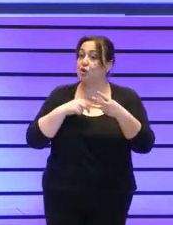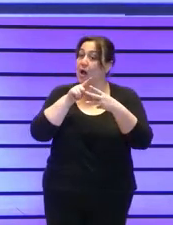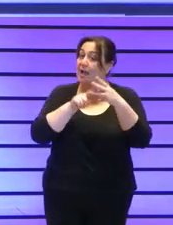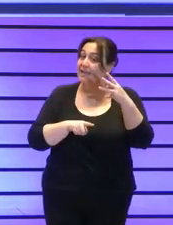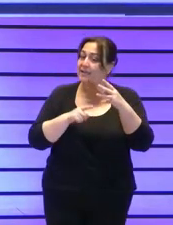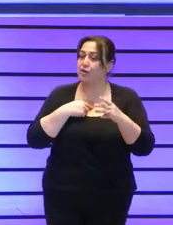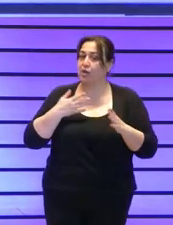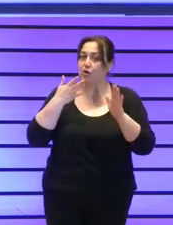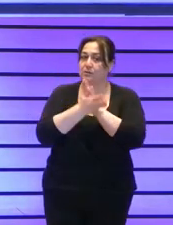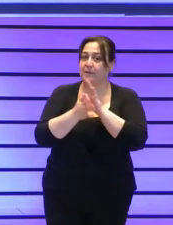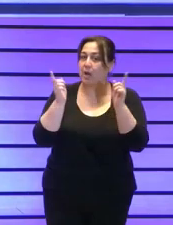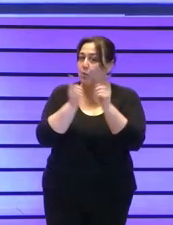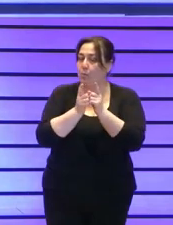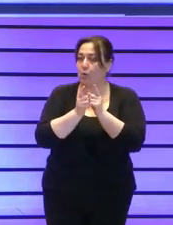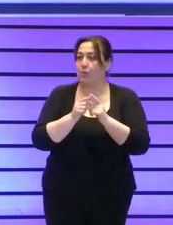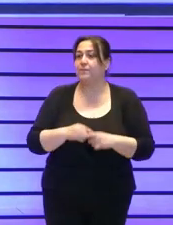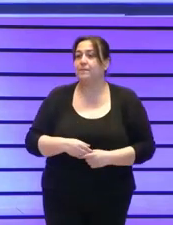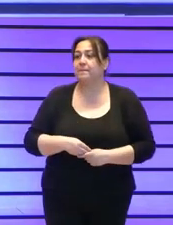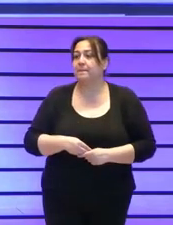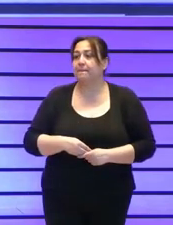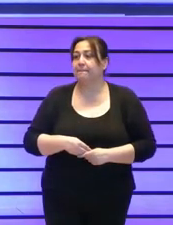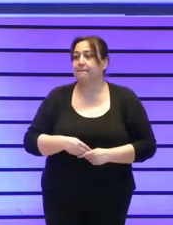un pequeñito inciso, ¿no?